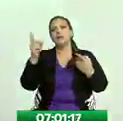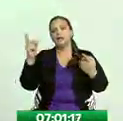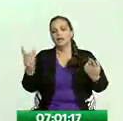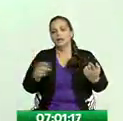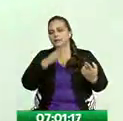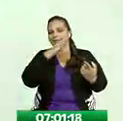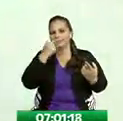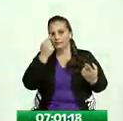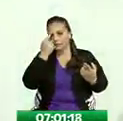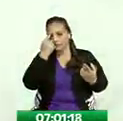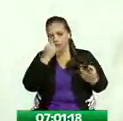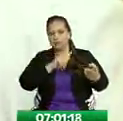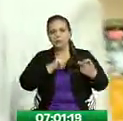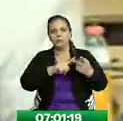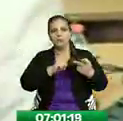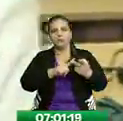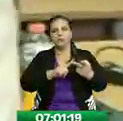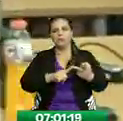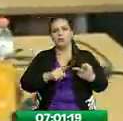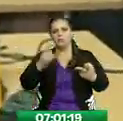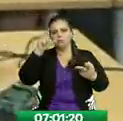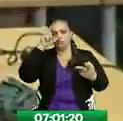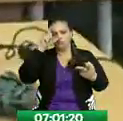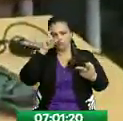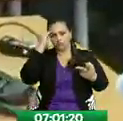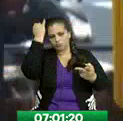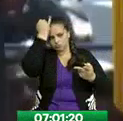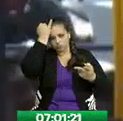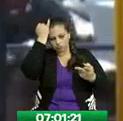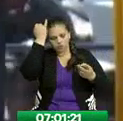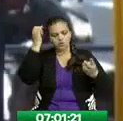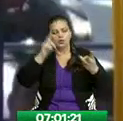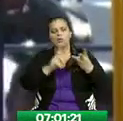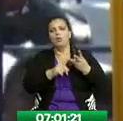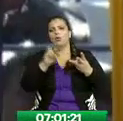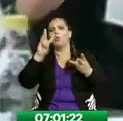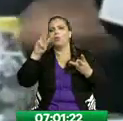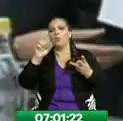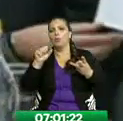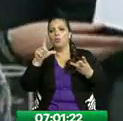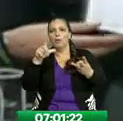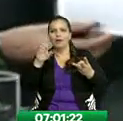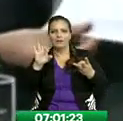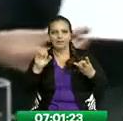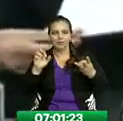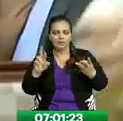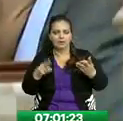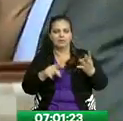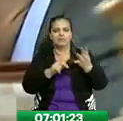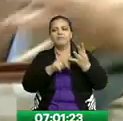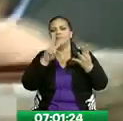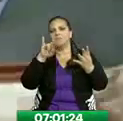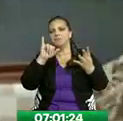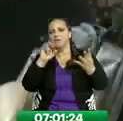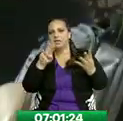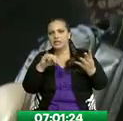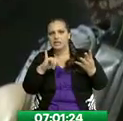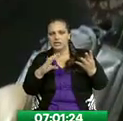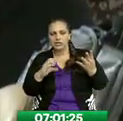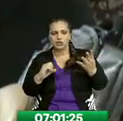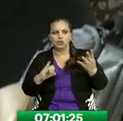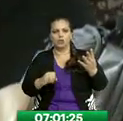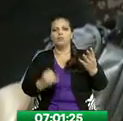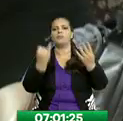detenido por otros procesos legales, los exministros Walter Solís, Vinicio Alvarado, Alexis Mera, que cuenta con